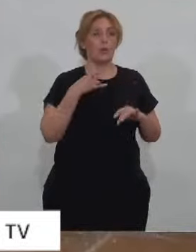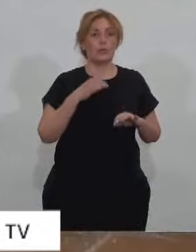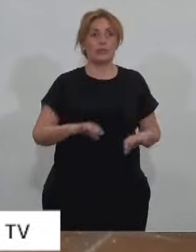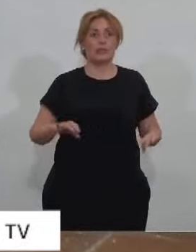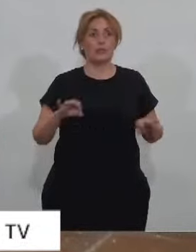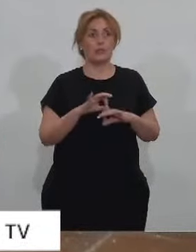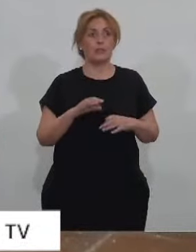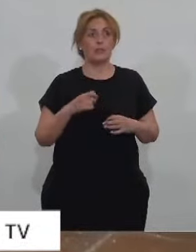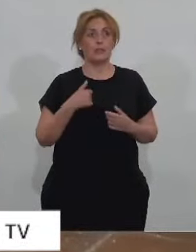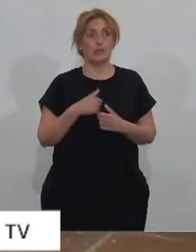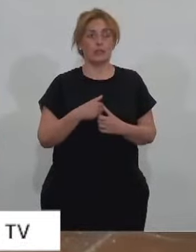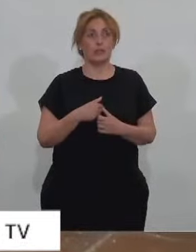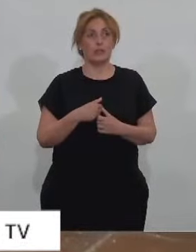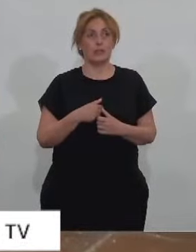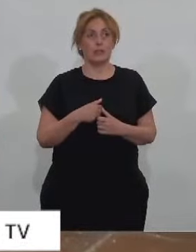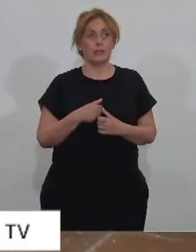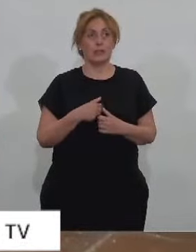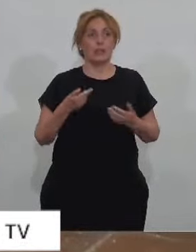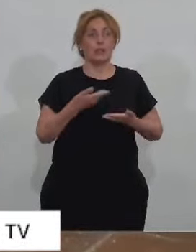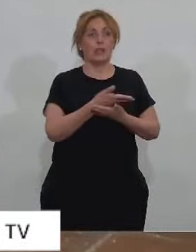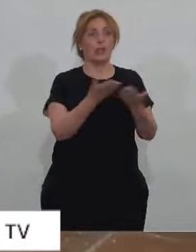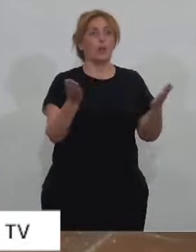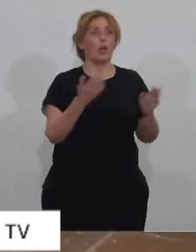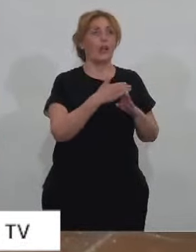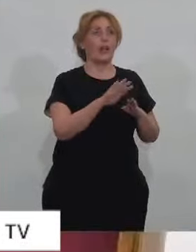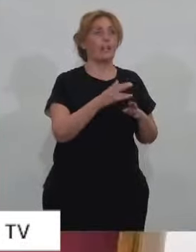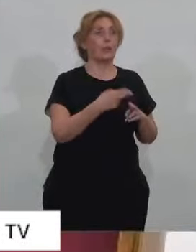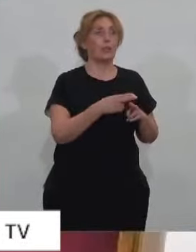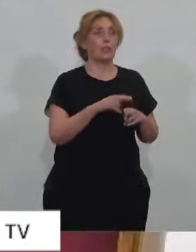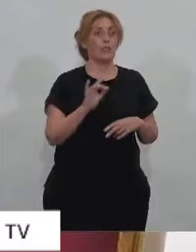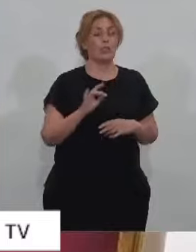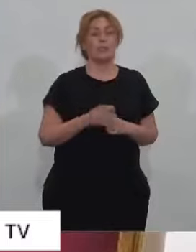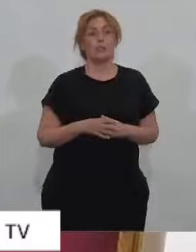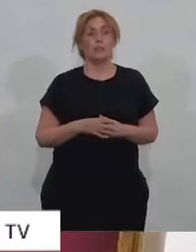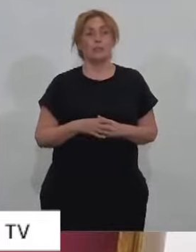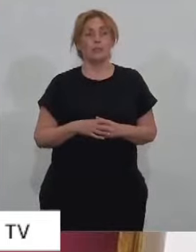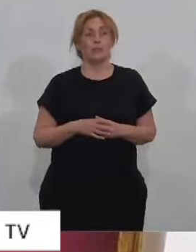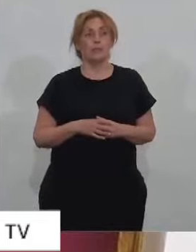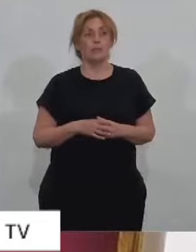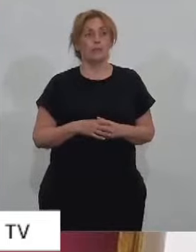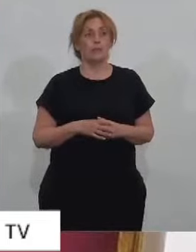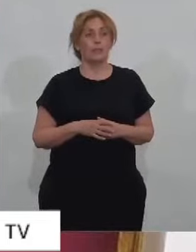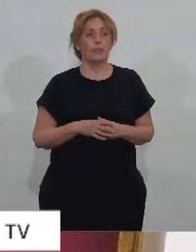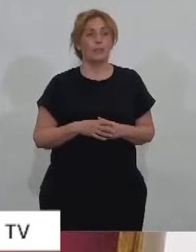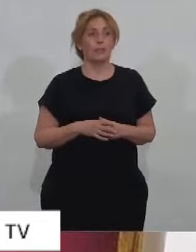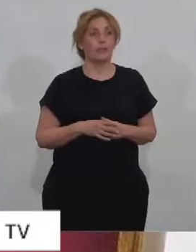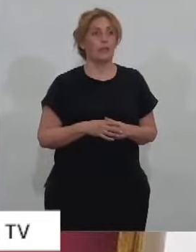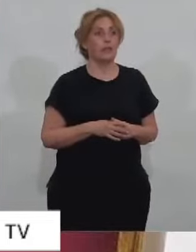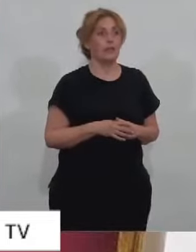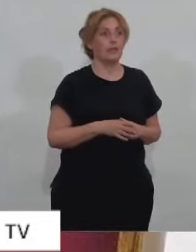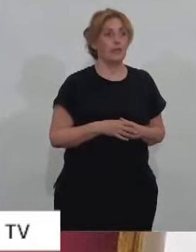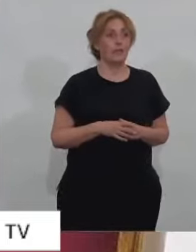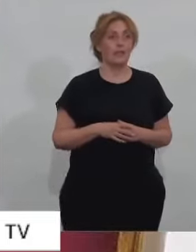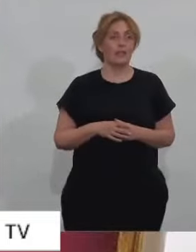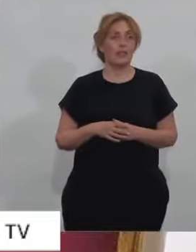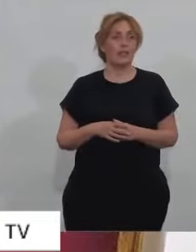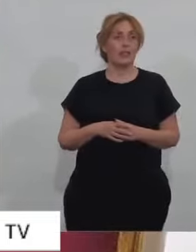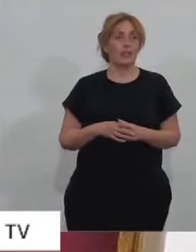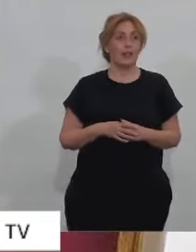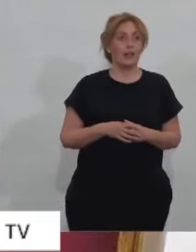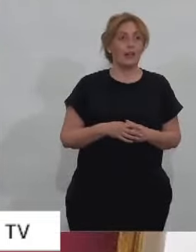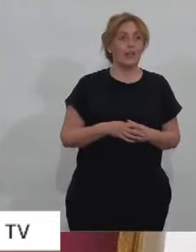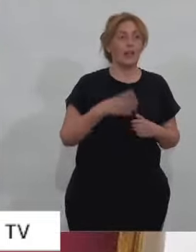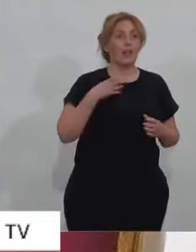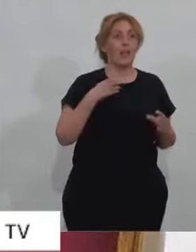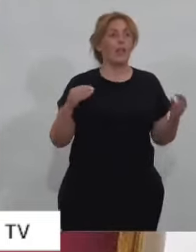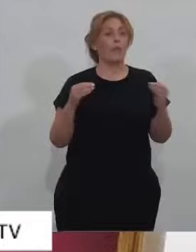políticos. Ese por ahí en cuanto al tema de la comisión paritaria. Además, creo que coincidirá conmigo que el teletrabajo no se discute en